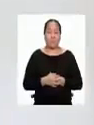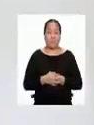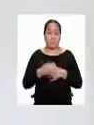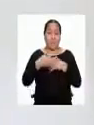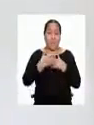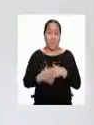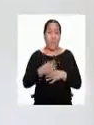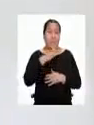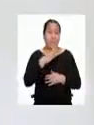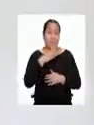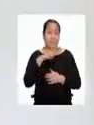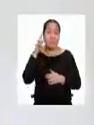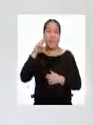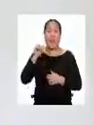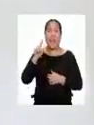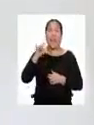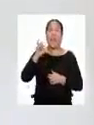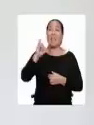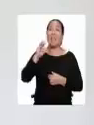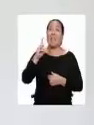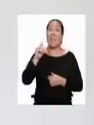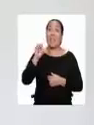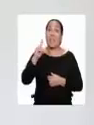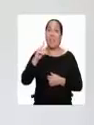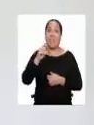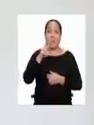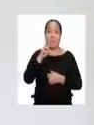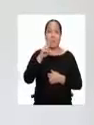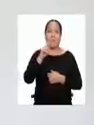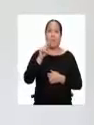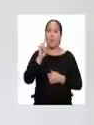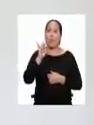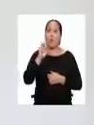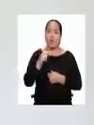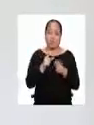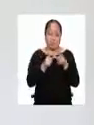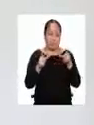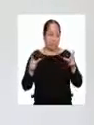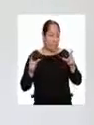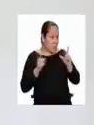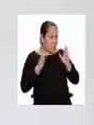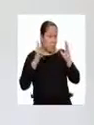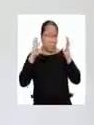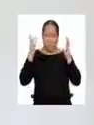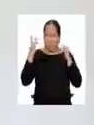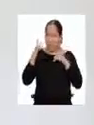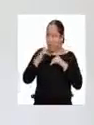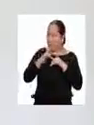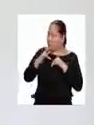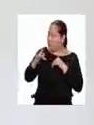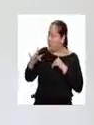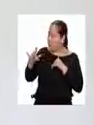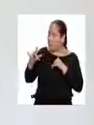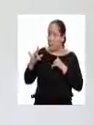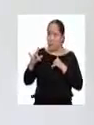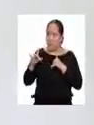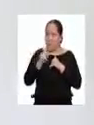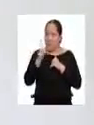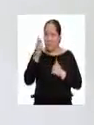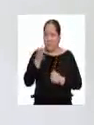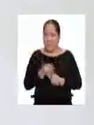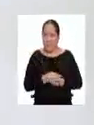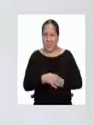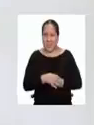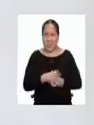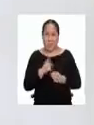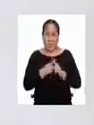Después de estar hablando de realidades virtuales, me encuentro en un espacio aparentemente infinito y no tan real. Pero